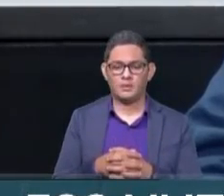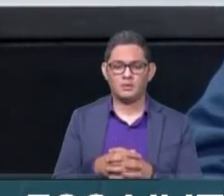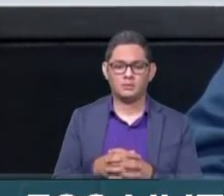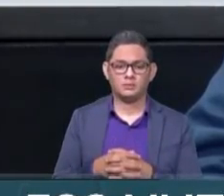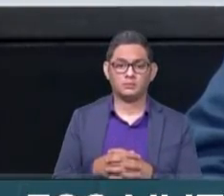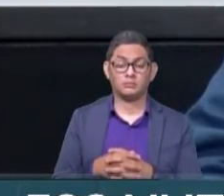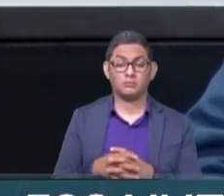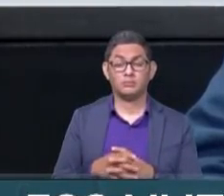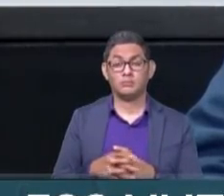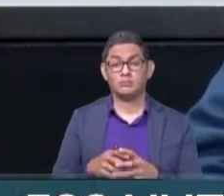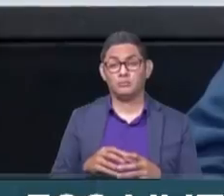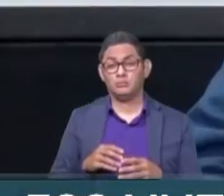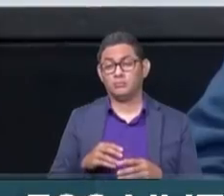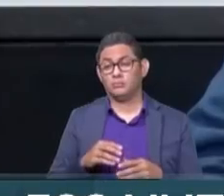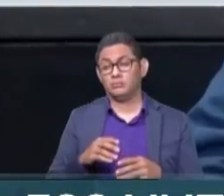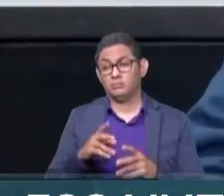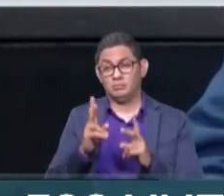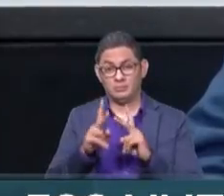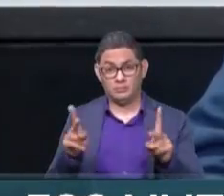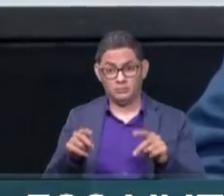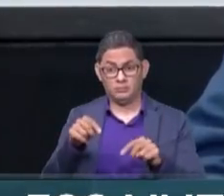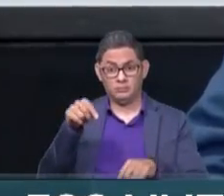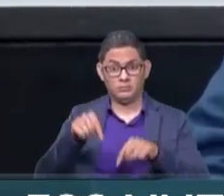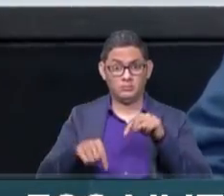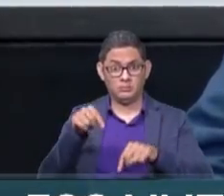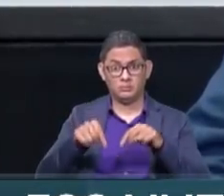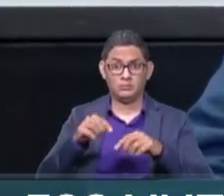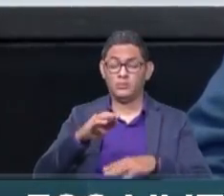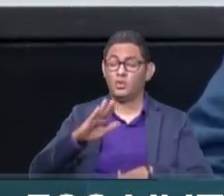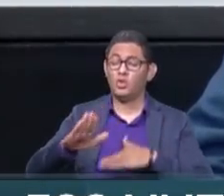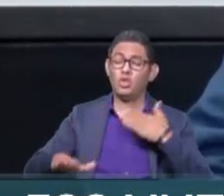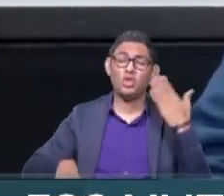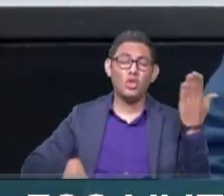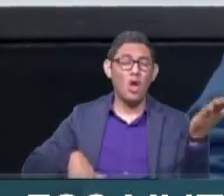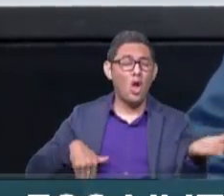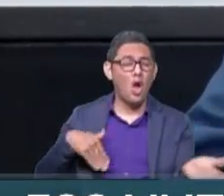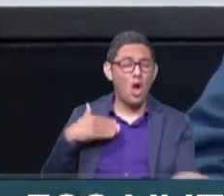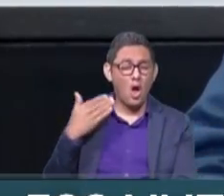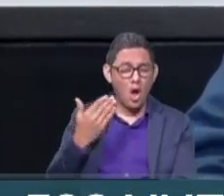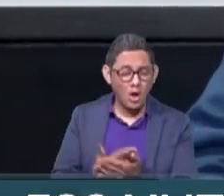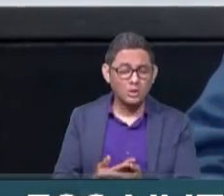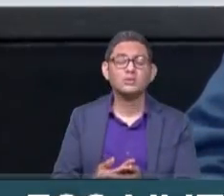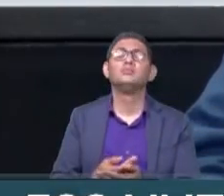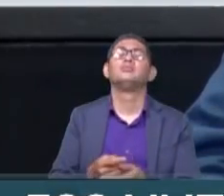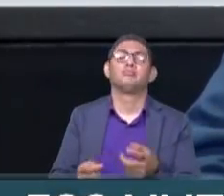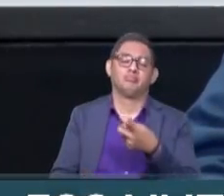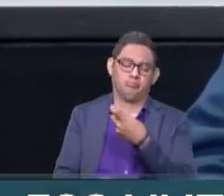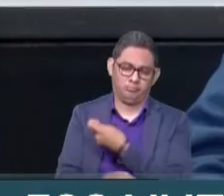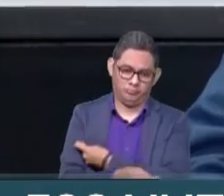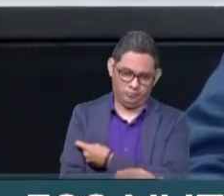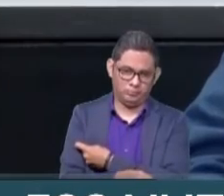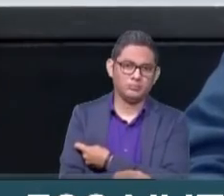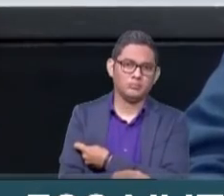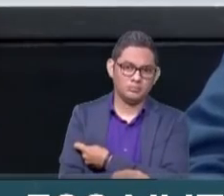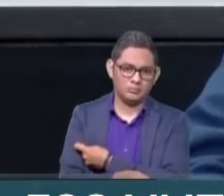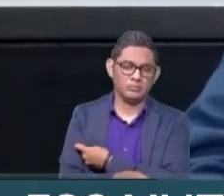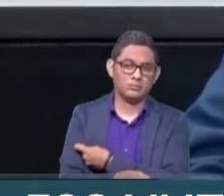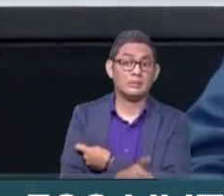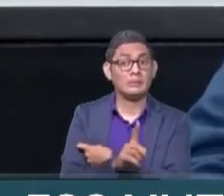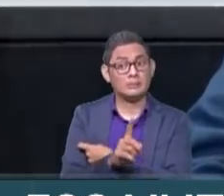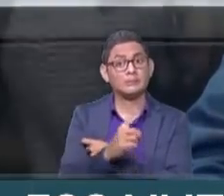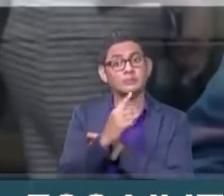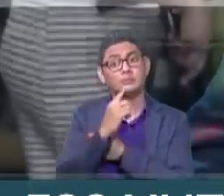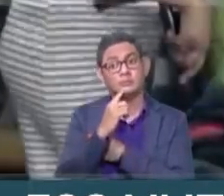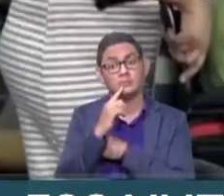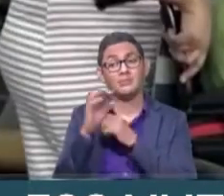las personas con discapacidad serán vacunadas. Por ello, también les pedimos a